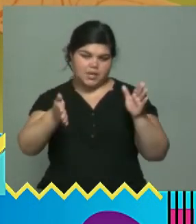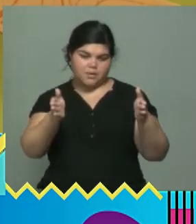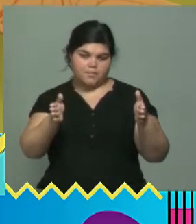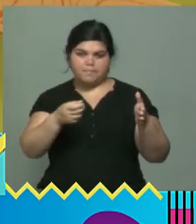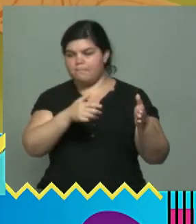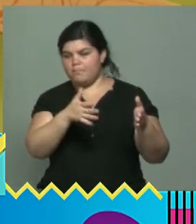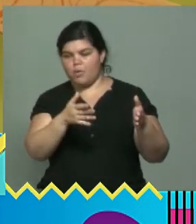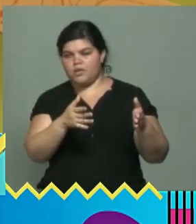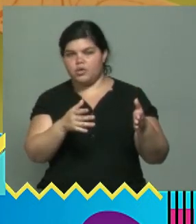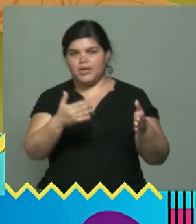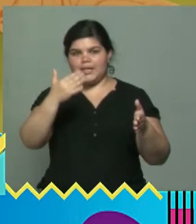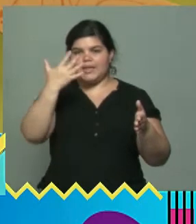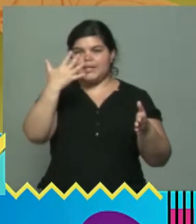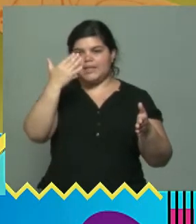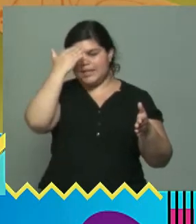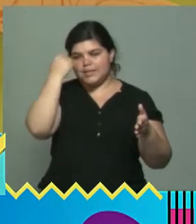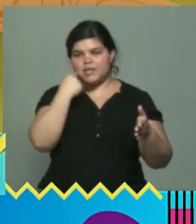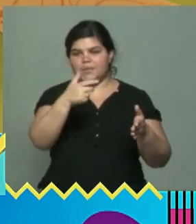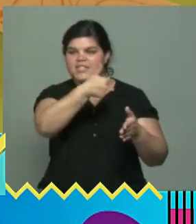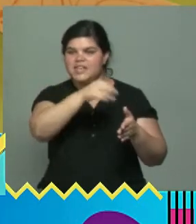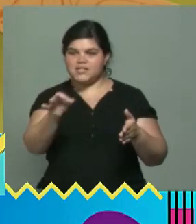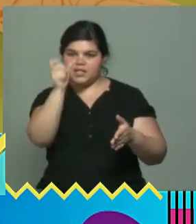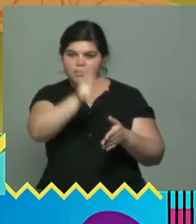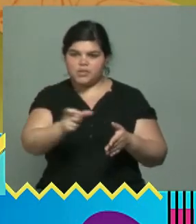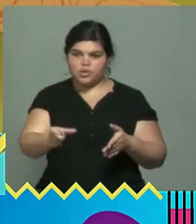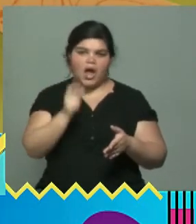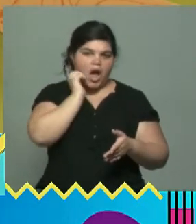alrededor de 15.600 personas, entre adultos